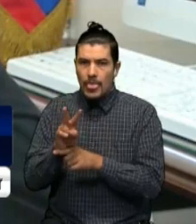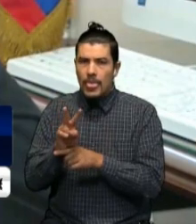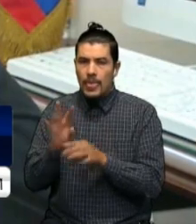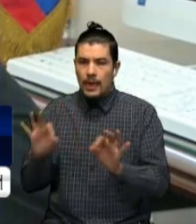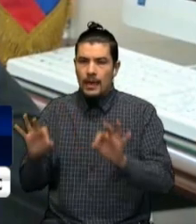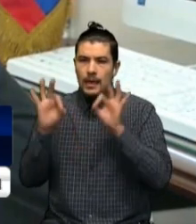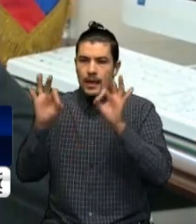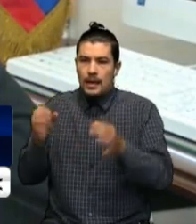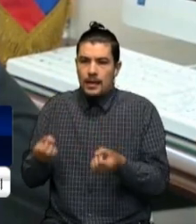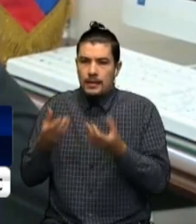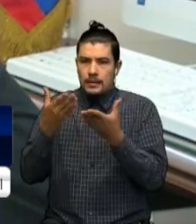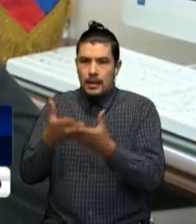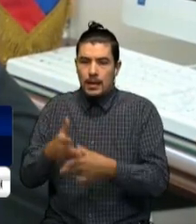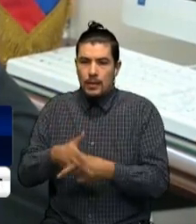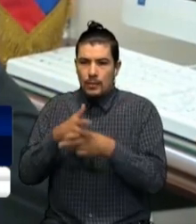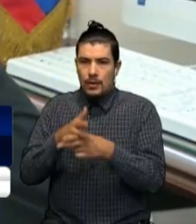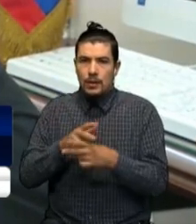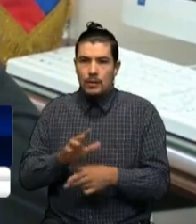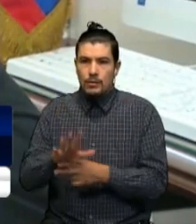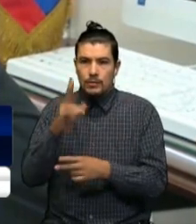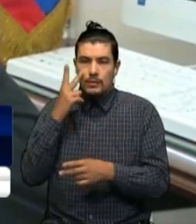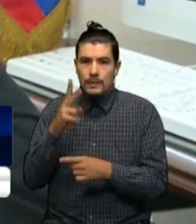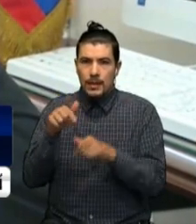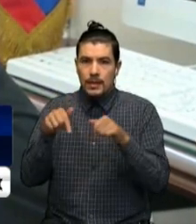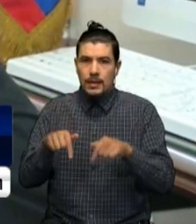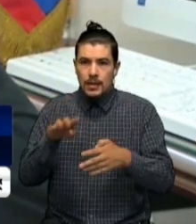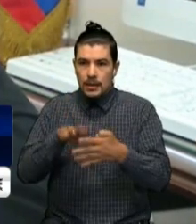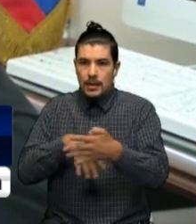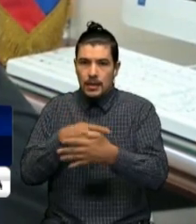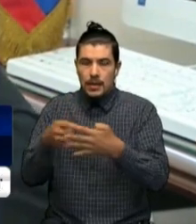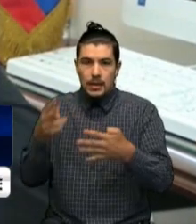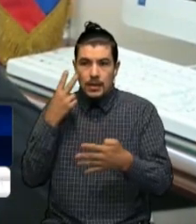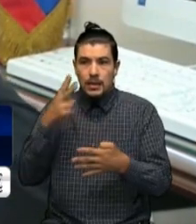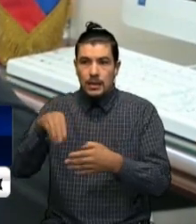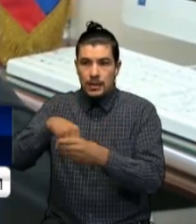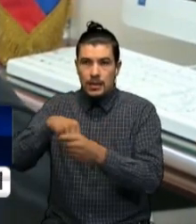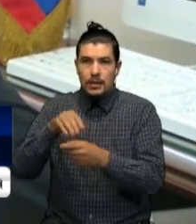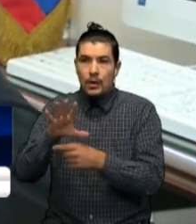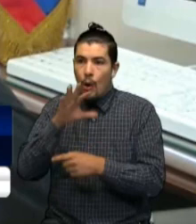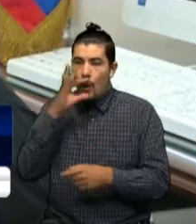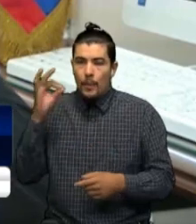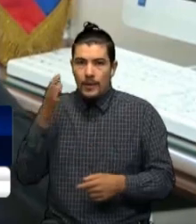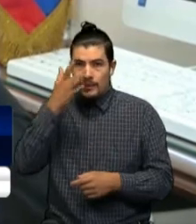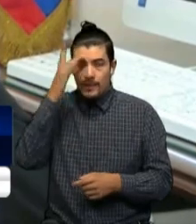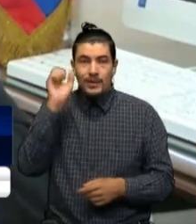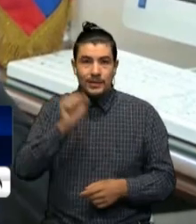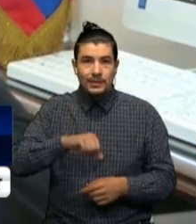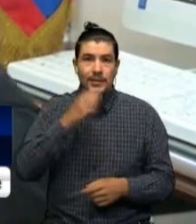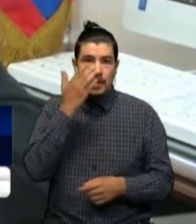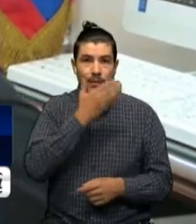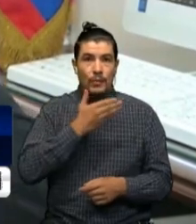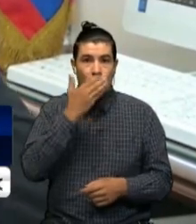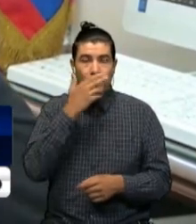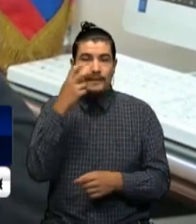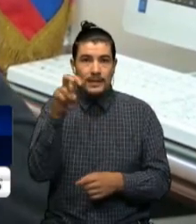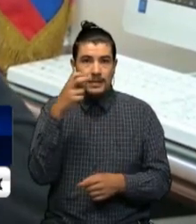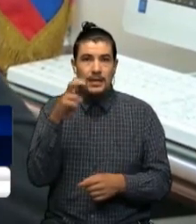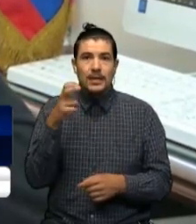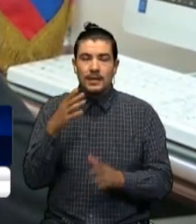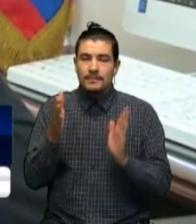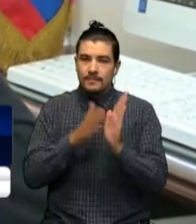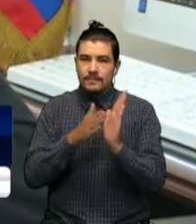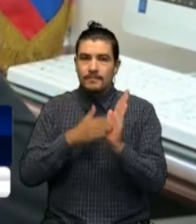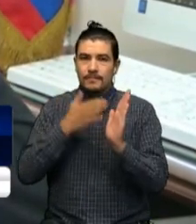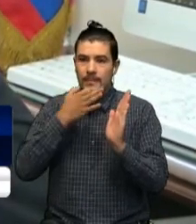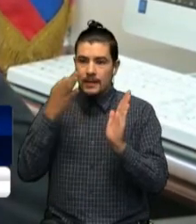otorgar una medida de aseguramiento en establecimiento carcelario toda vez que posiblemente las pruebas de la fiscalía apuntan en este